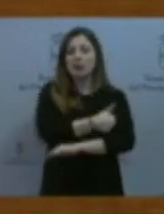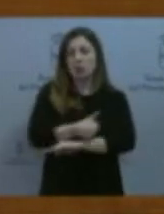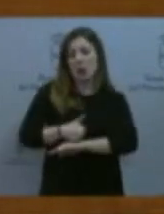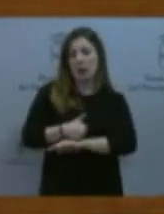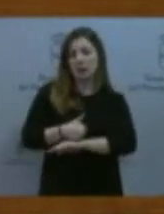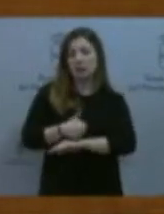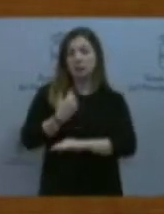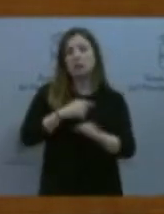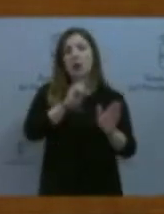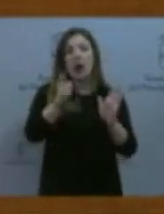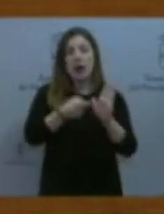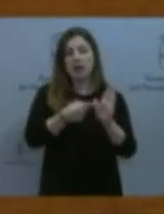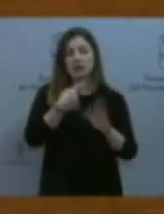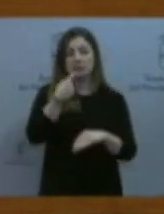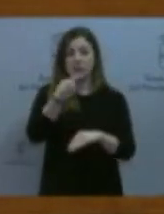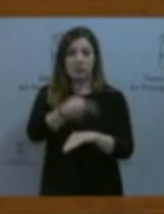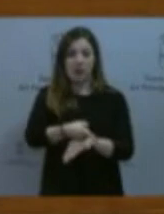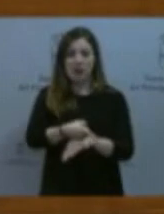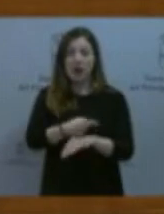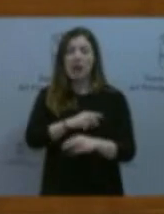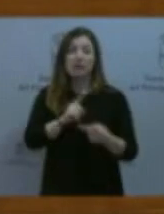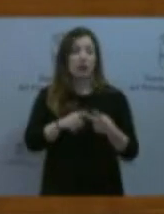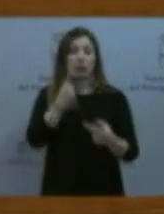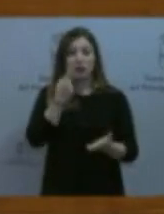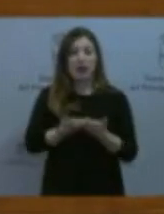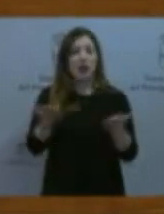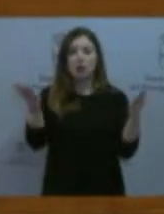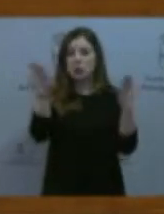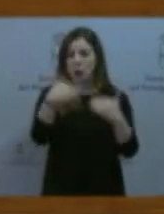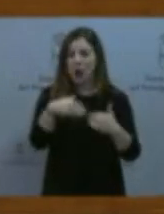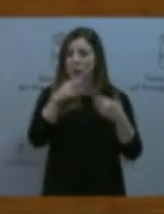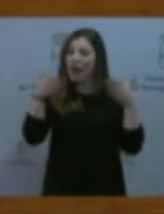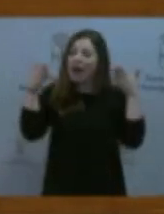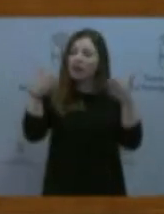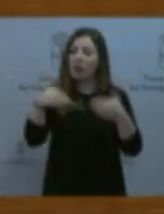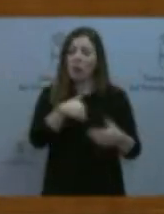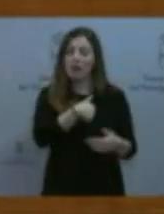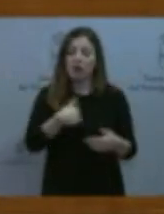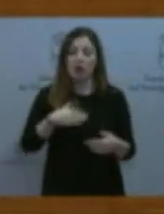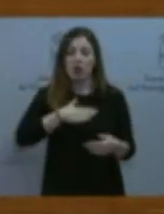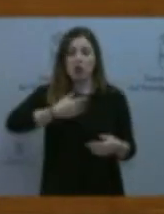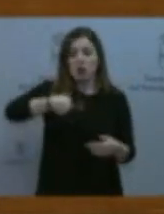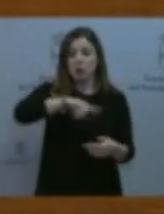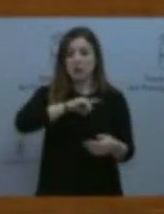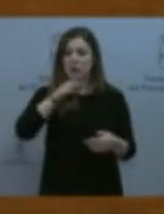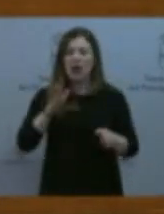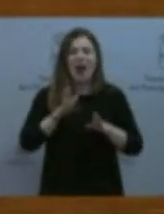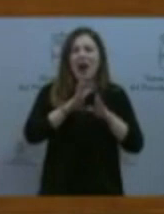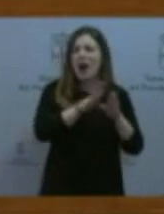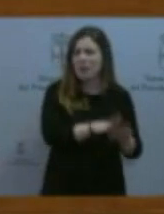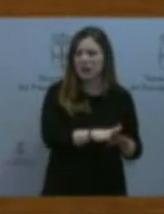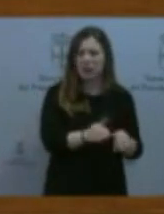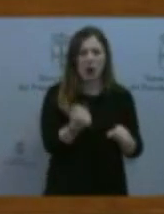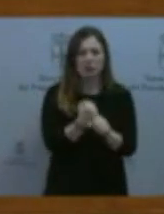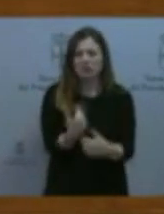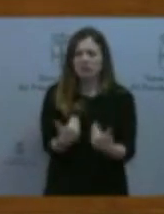está justificada, en atención a la función que cumplimos, cuya independencia en el ejercicio del cargo no parece depender de que, llegado